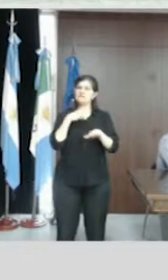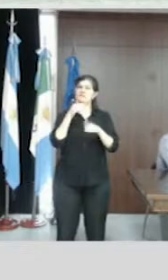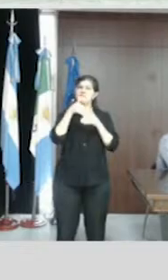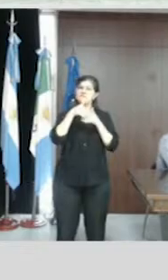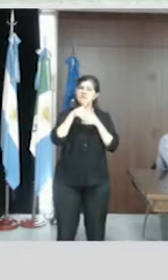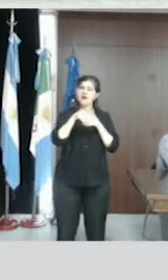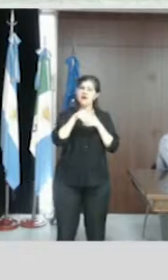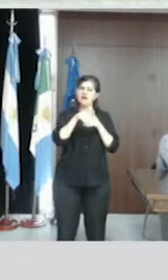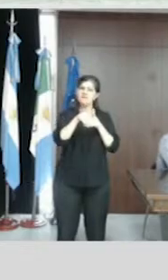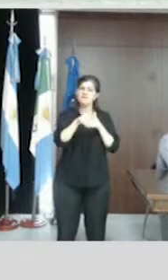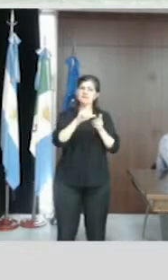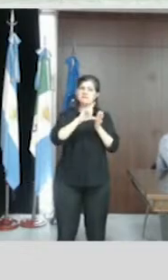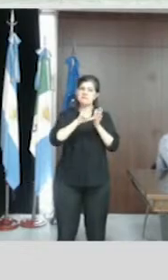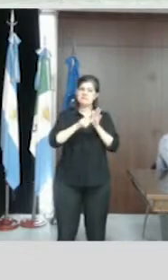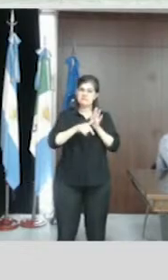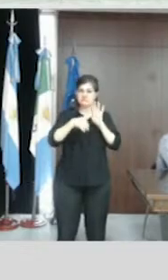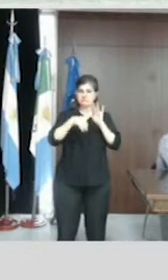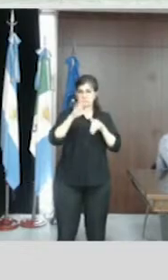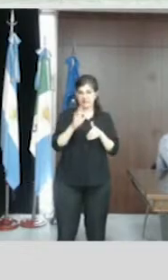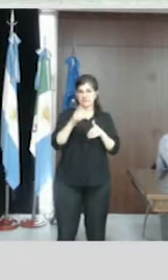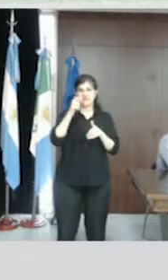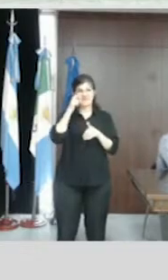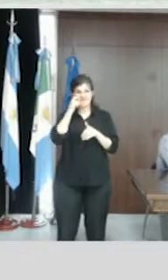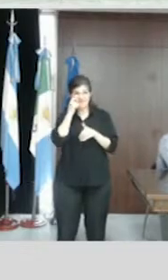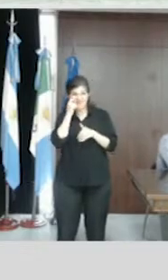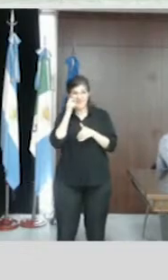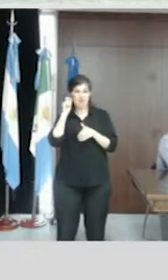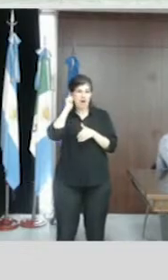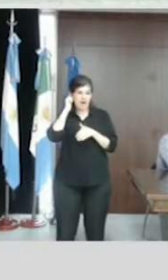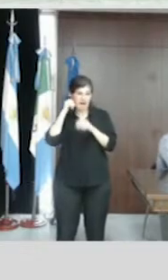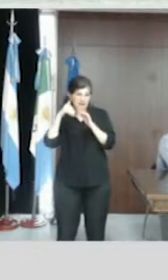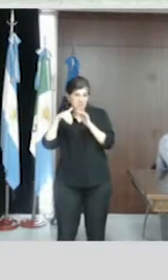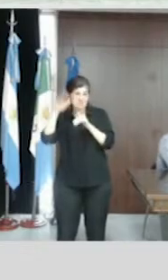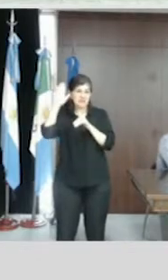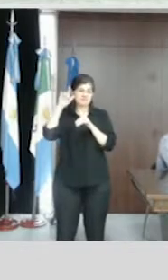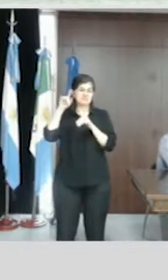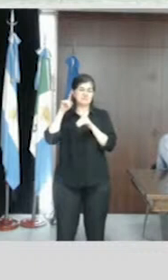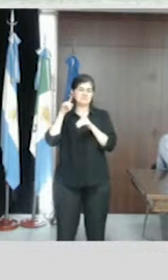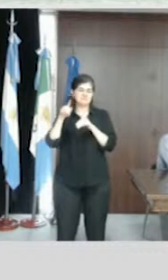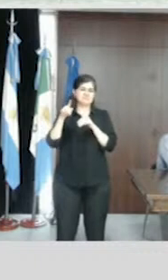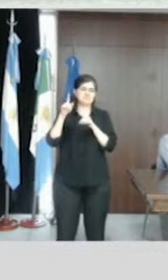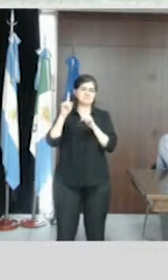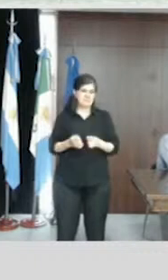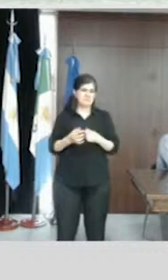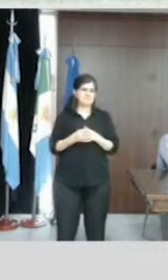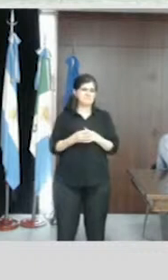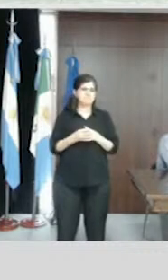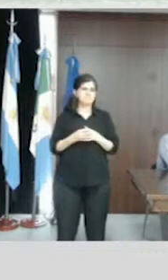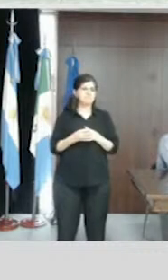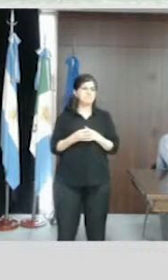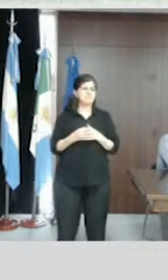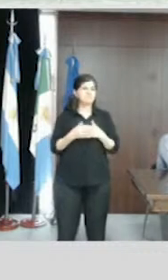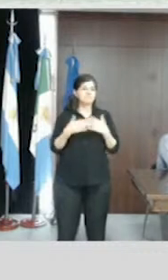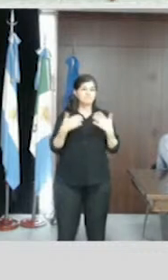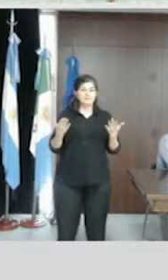son las más, digamos, añosas. Mi experiencia de trabajo está atravesado posiblemente porque,